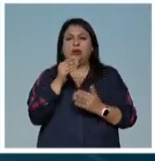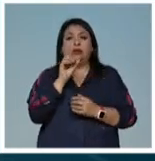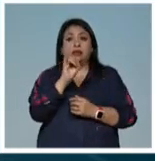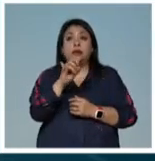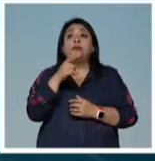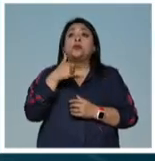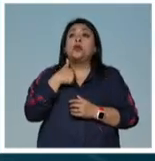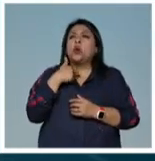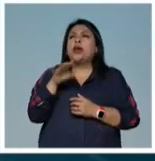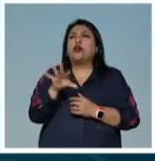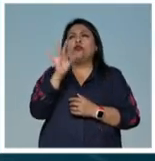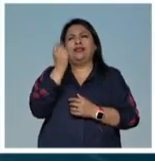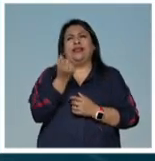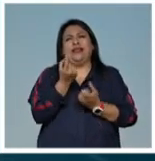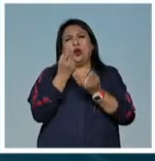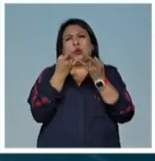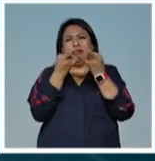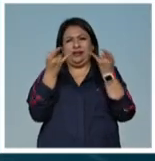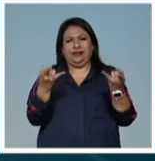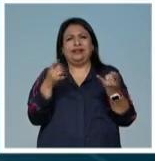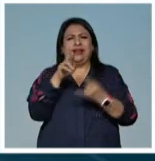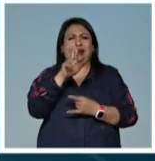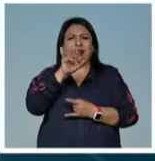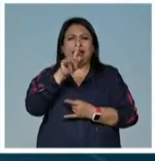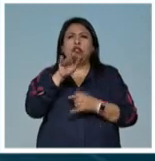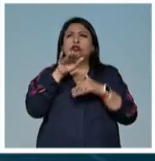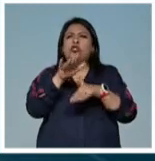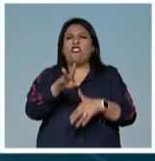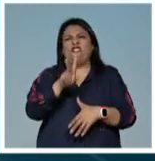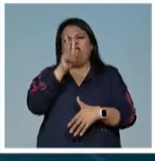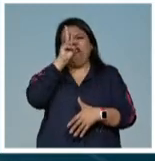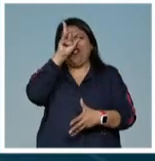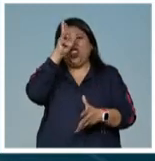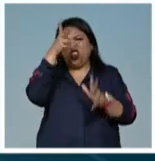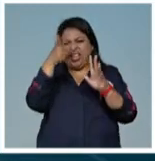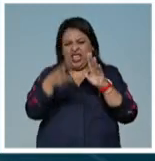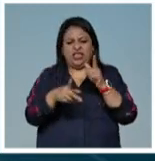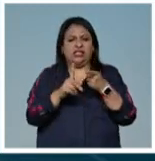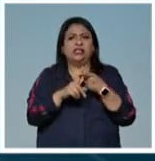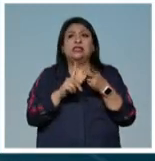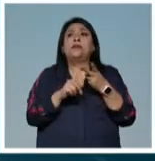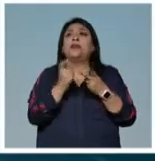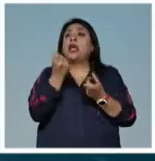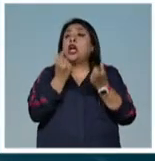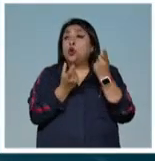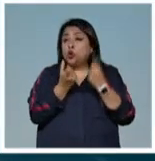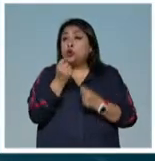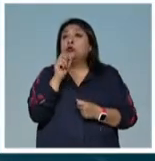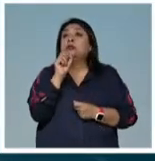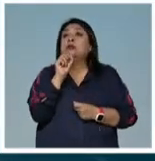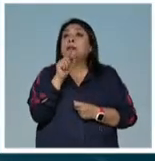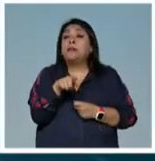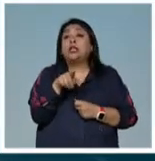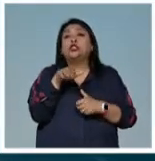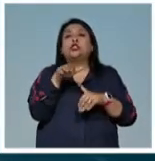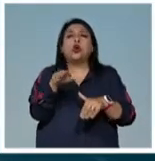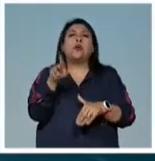Yo encontré algunos relatos que tenían que ver con violencia, incluso algunos de ellos tenían que ver